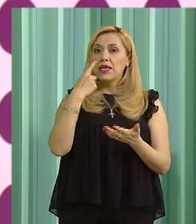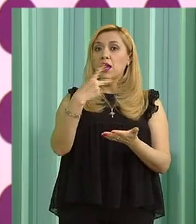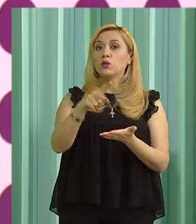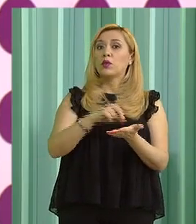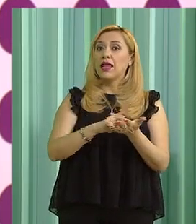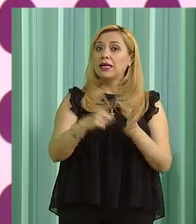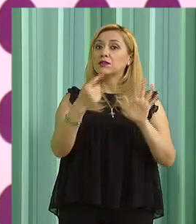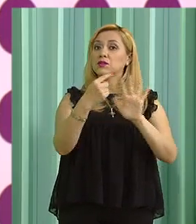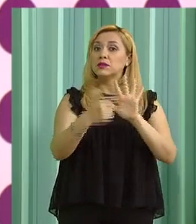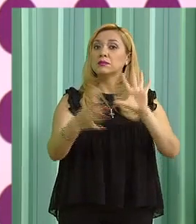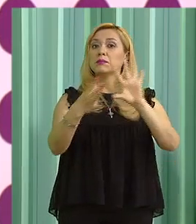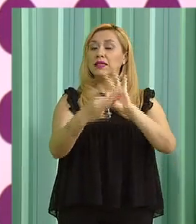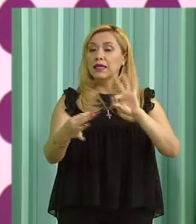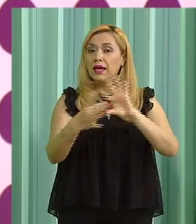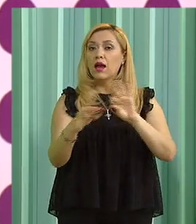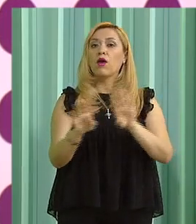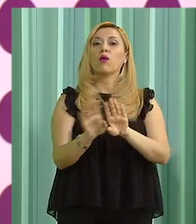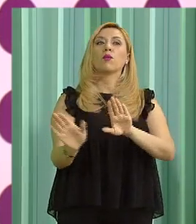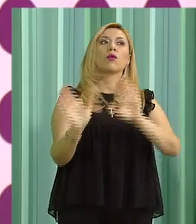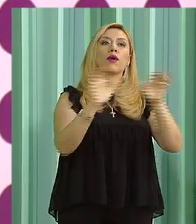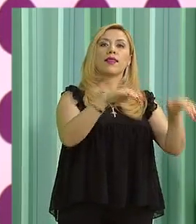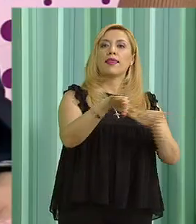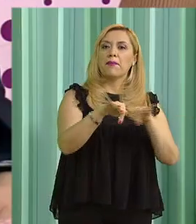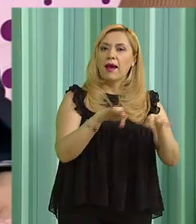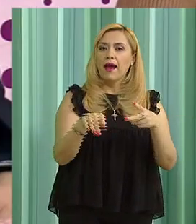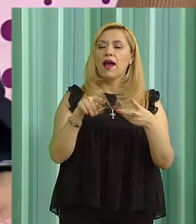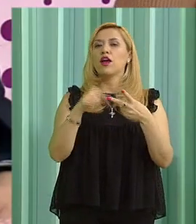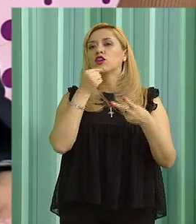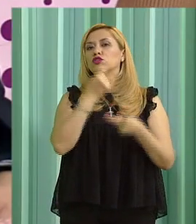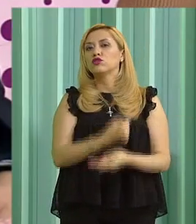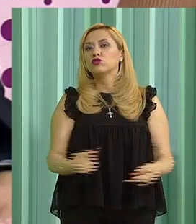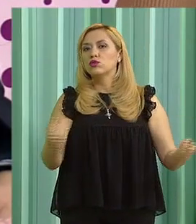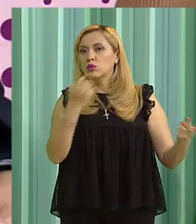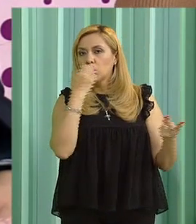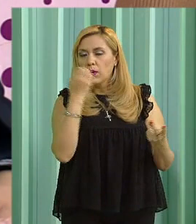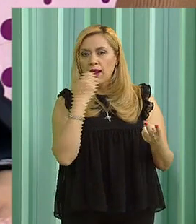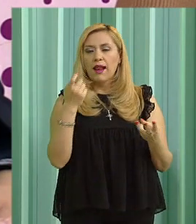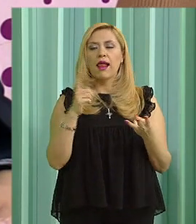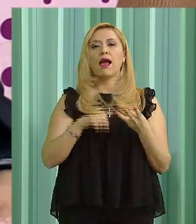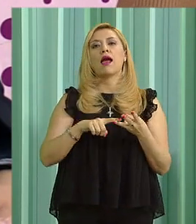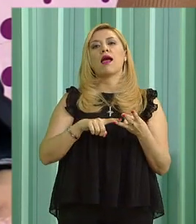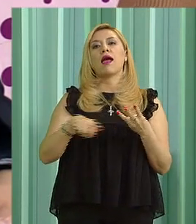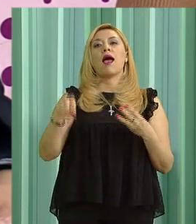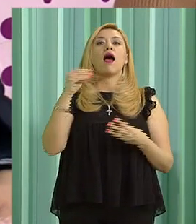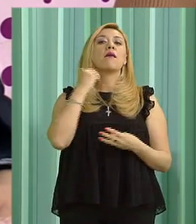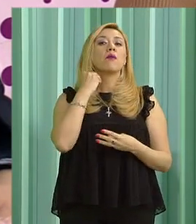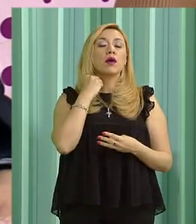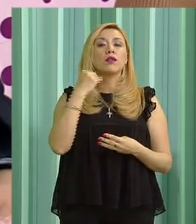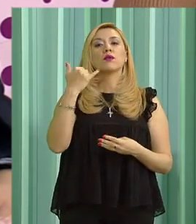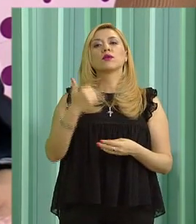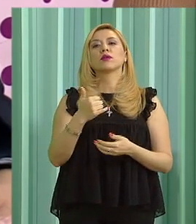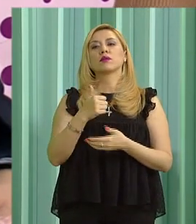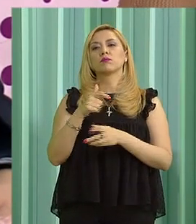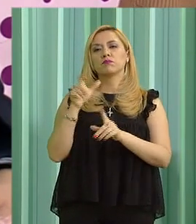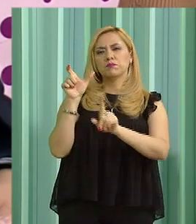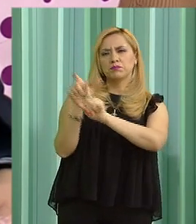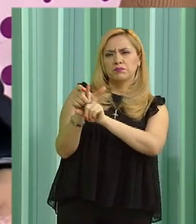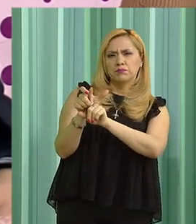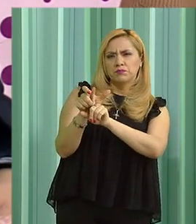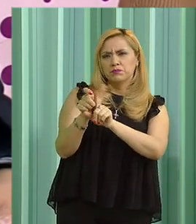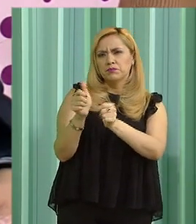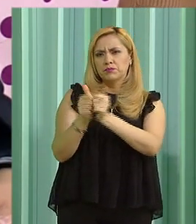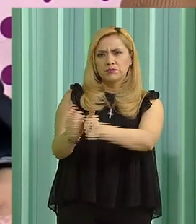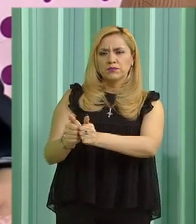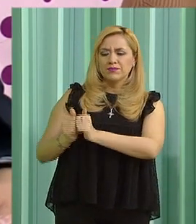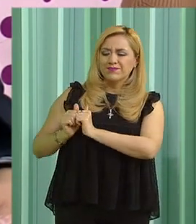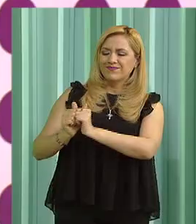México, cómo integrar a sus niños a la escuela. Y también tenemos otra área como el área legal, y el área de monitoreo. El área legal ayuda básicamente a